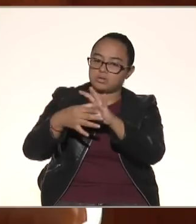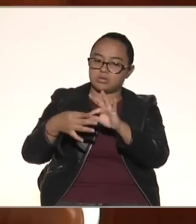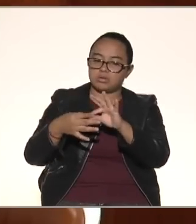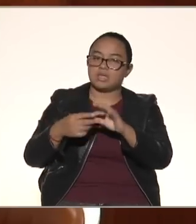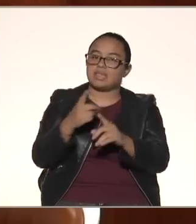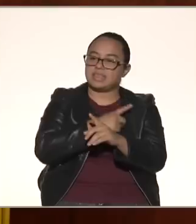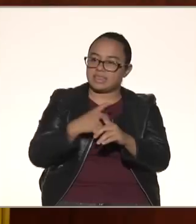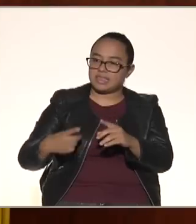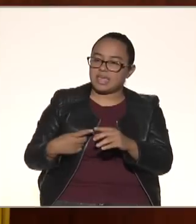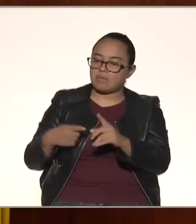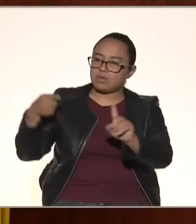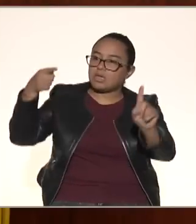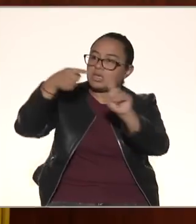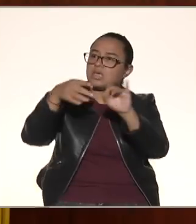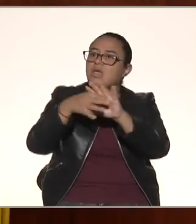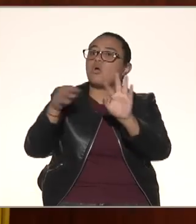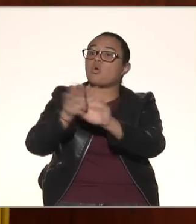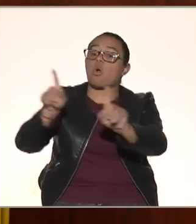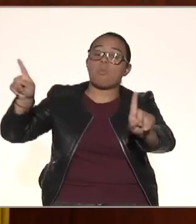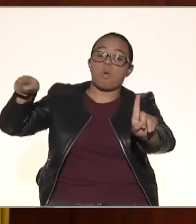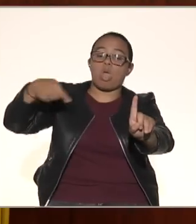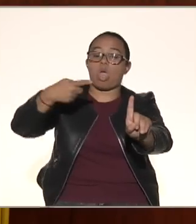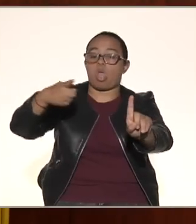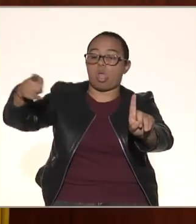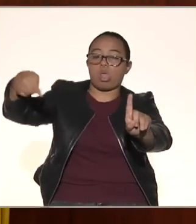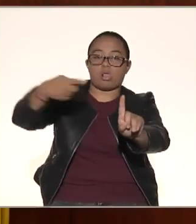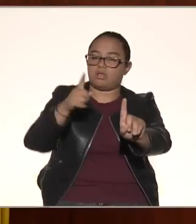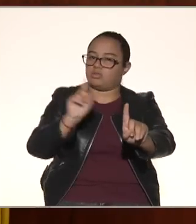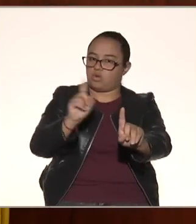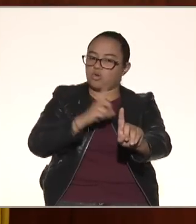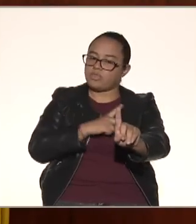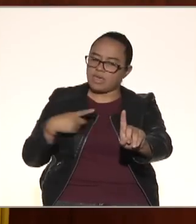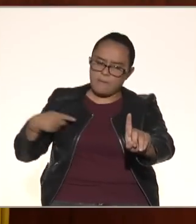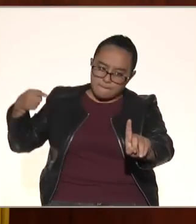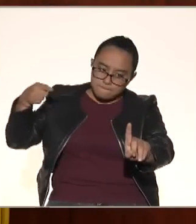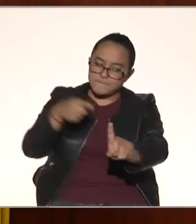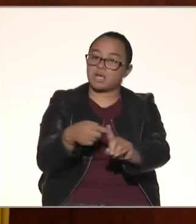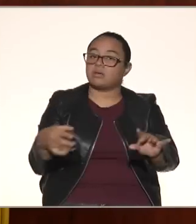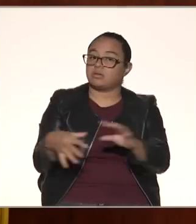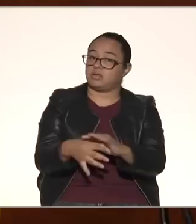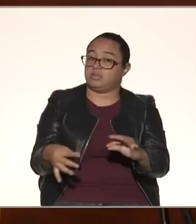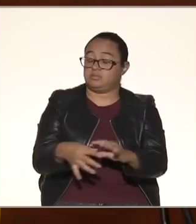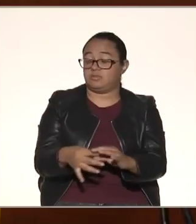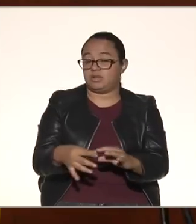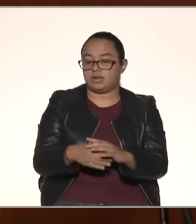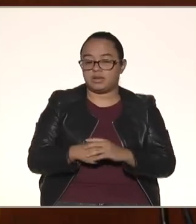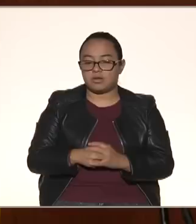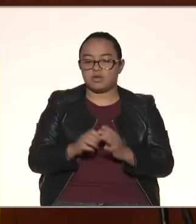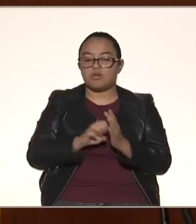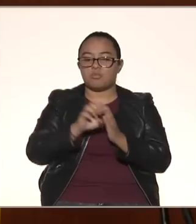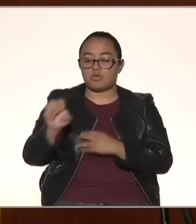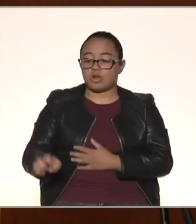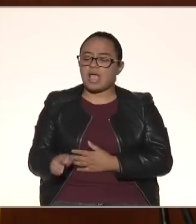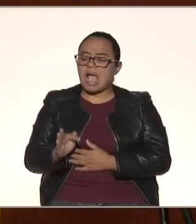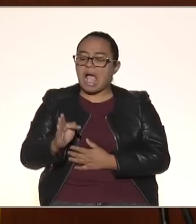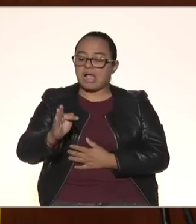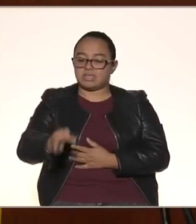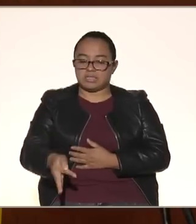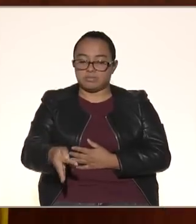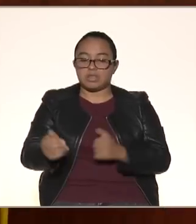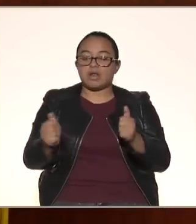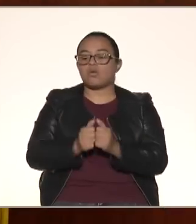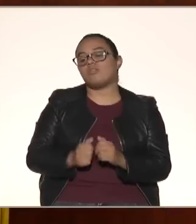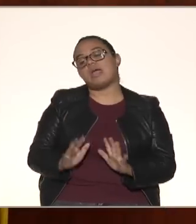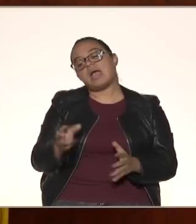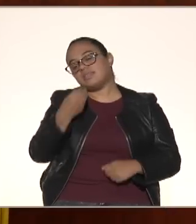explícitos y concretos, esa es nuestra responsabilidad, ¿no? Que aceptación no es lo mismo que conformarte, ¿no? Sí,